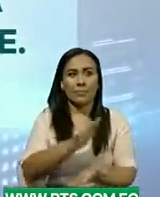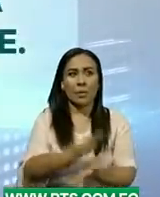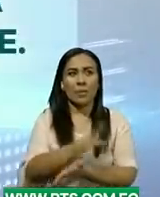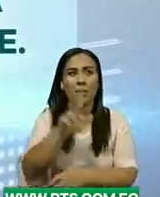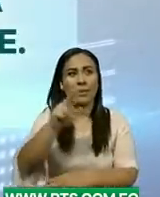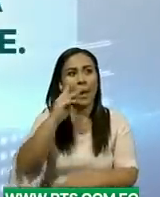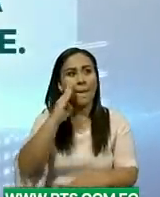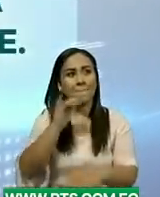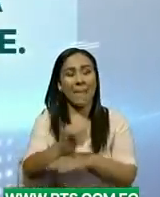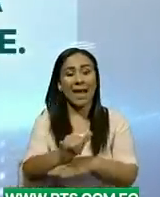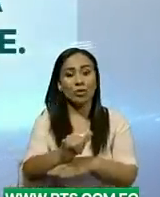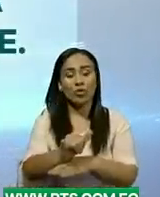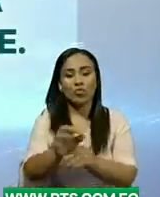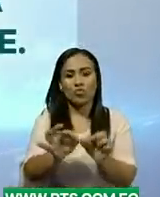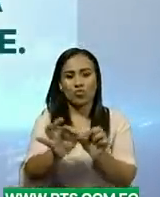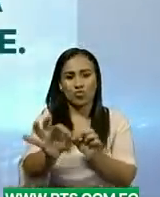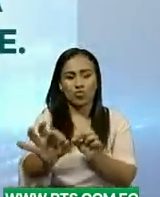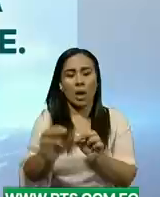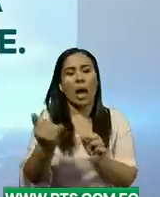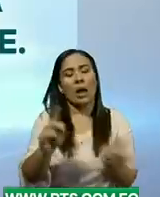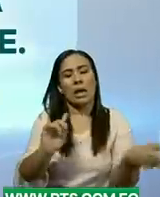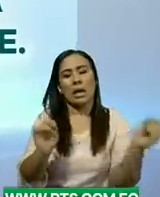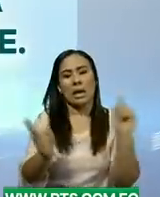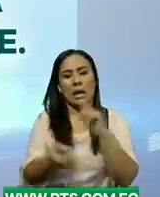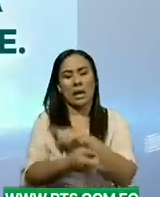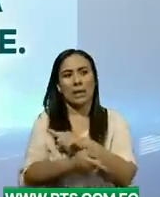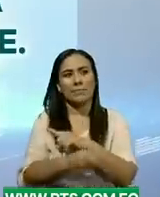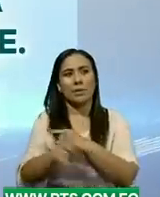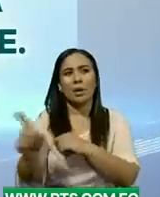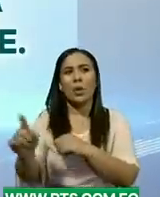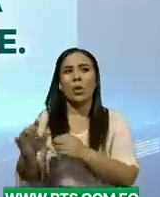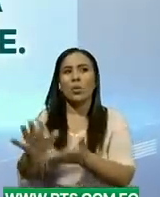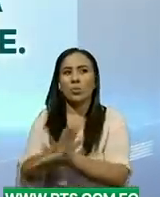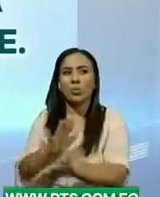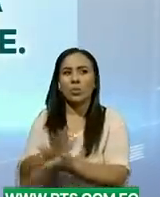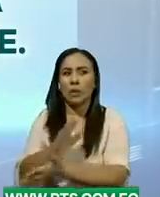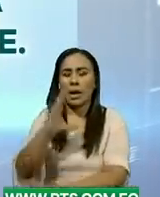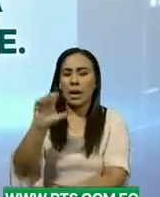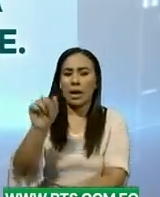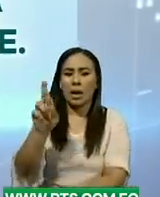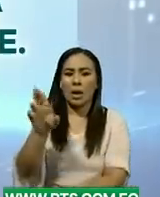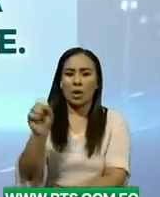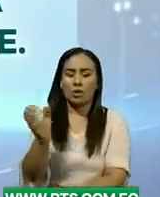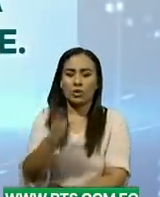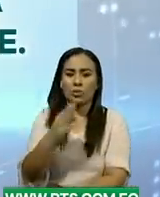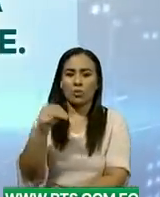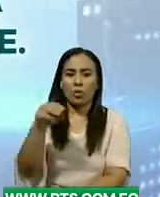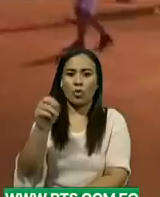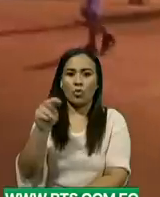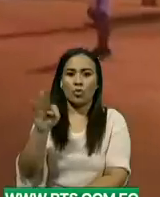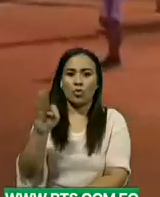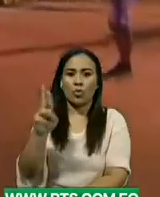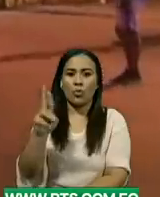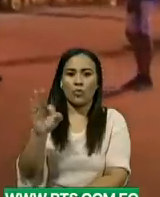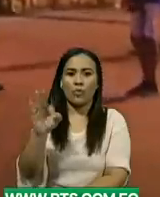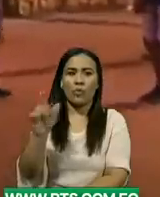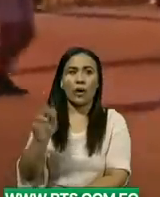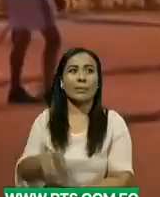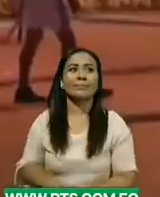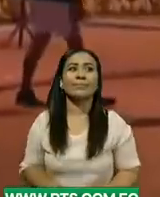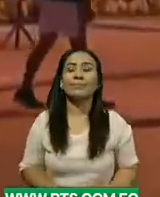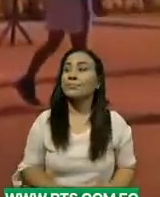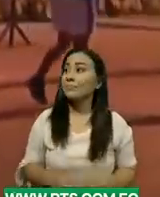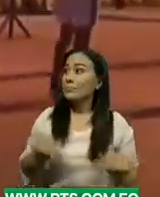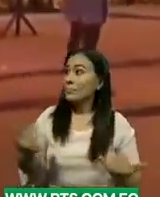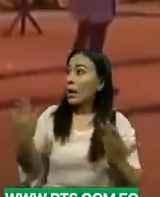mayo de Río Chico, ahora deberán sufragar en la unidad educativa Carlos Montúfar Rosa Zárate. Bien, una